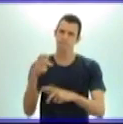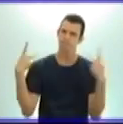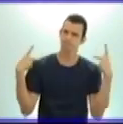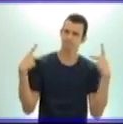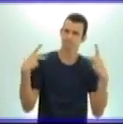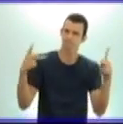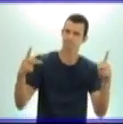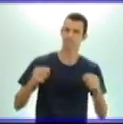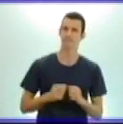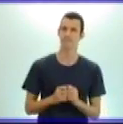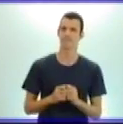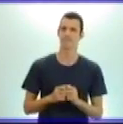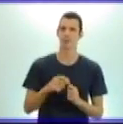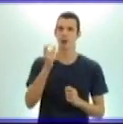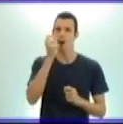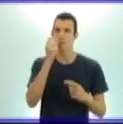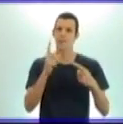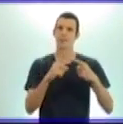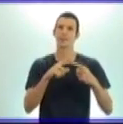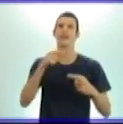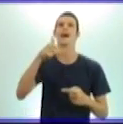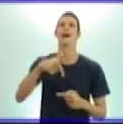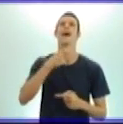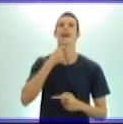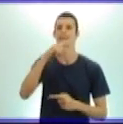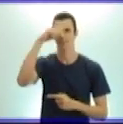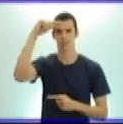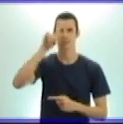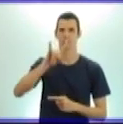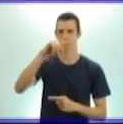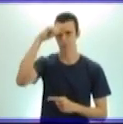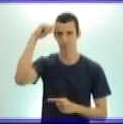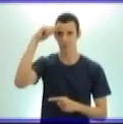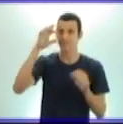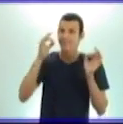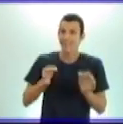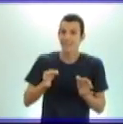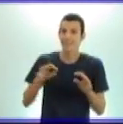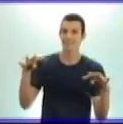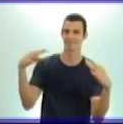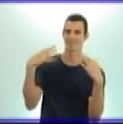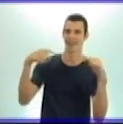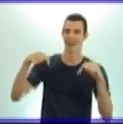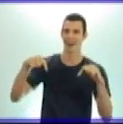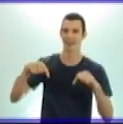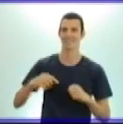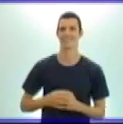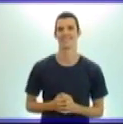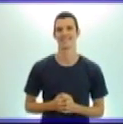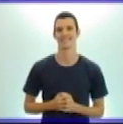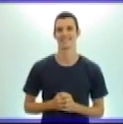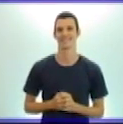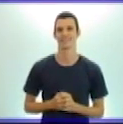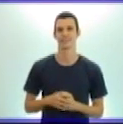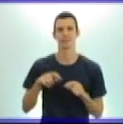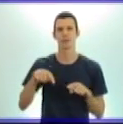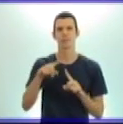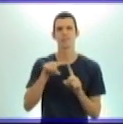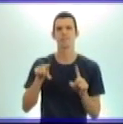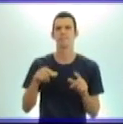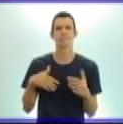maestro Jesús Rodríguez Izquierdo, que de seguro nos está observando. ¿Qué nos ocupa en el día de